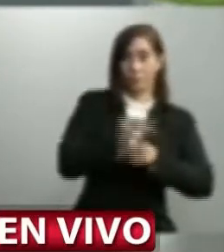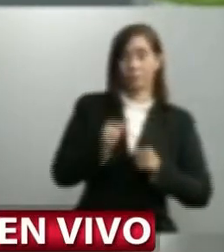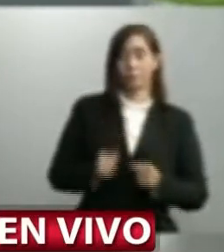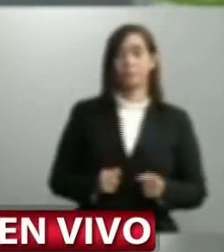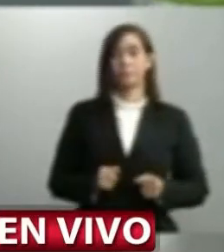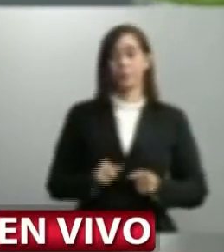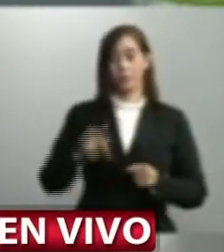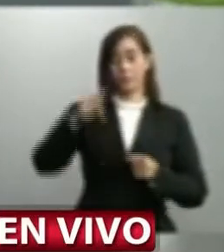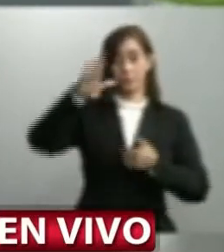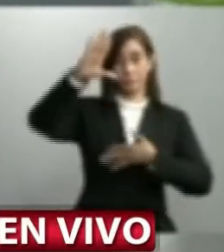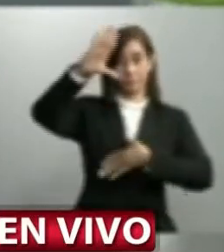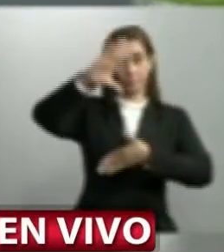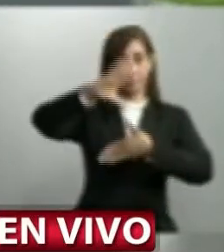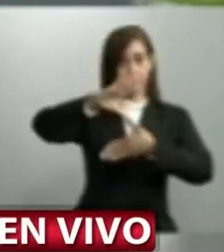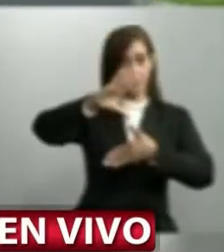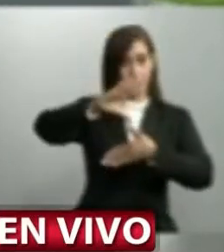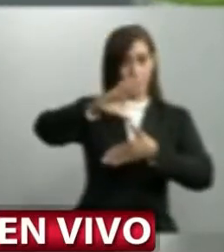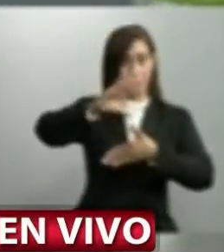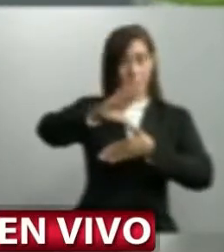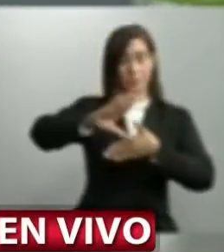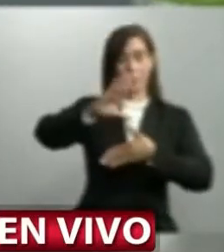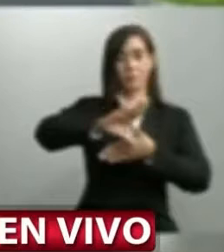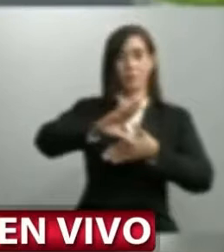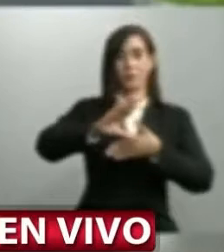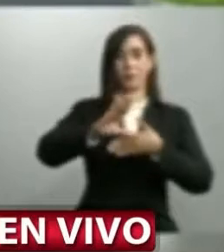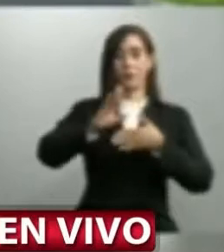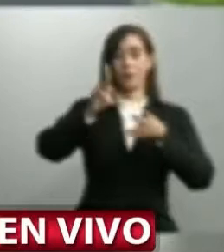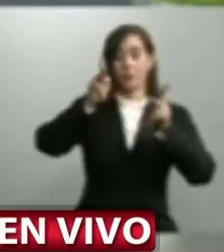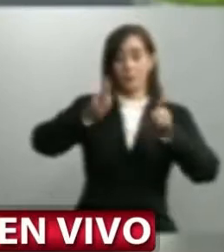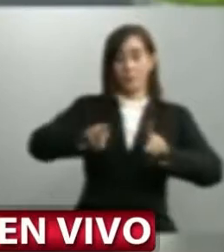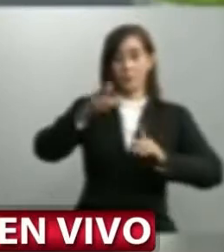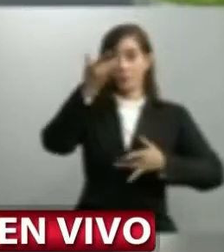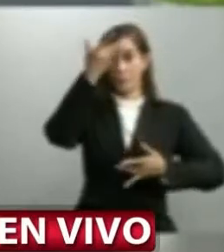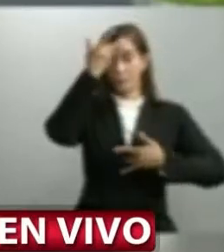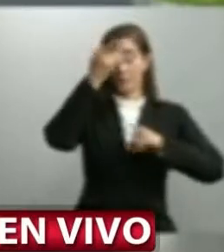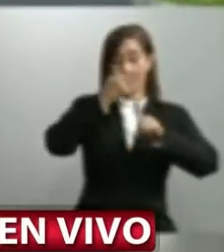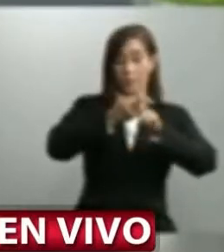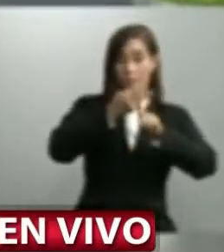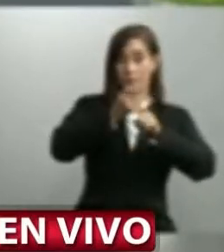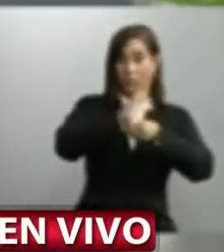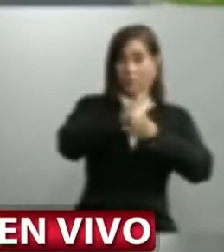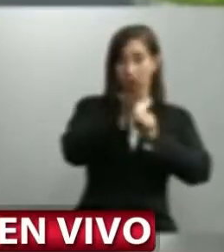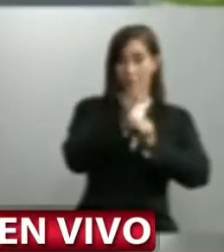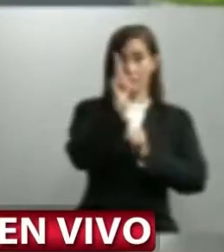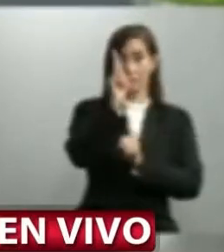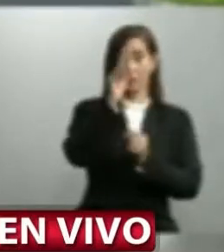En las Américas, el número de casos confirmados,